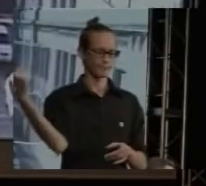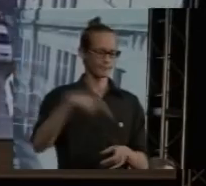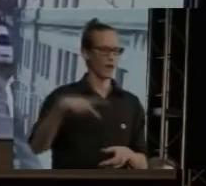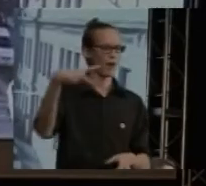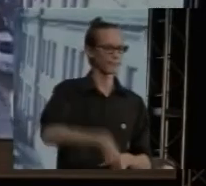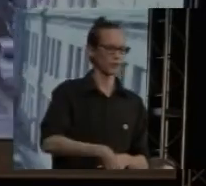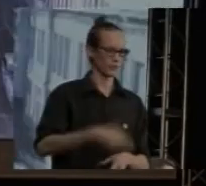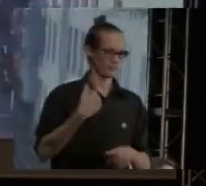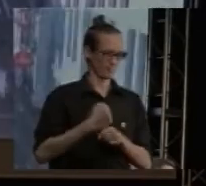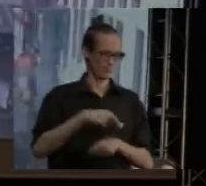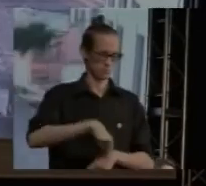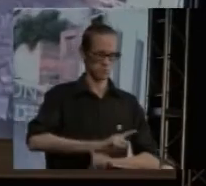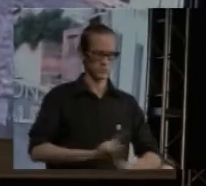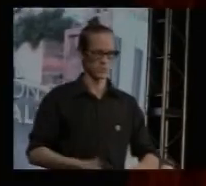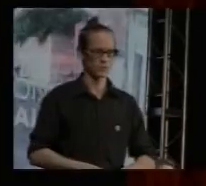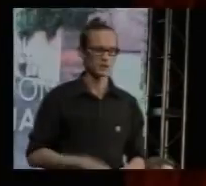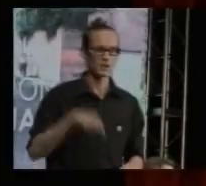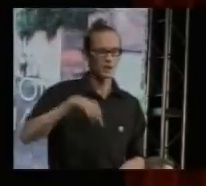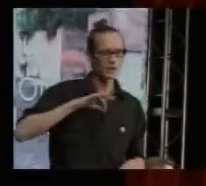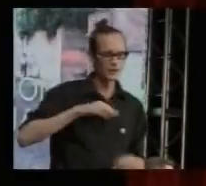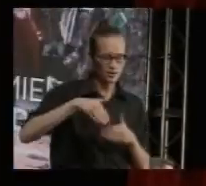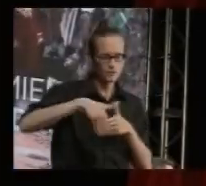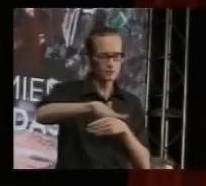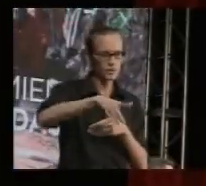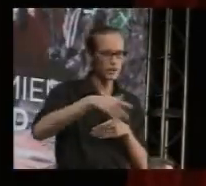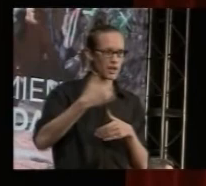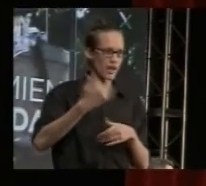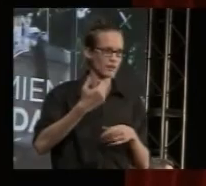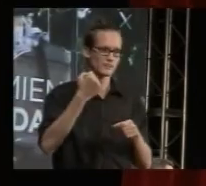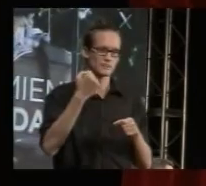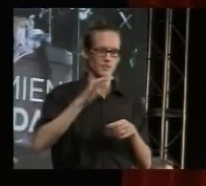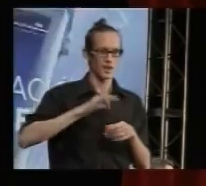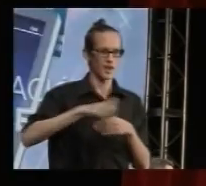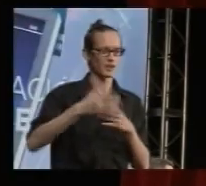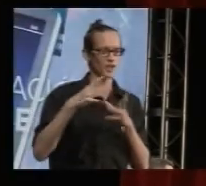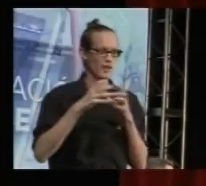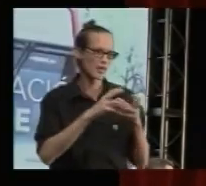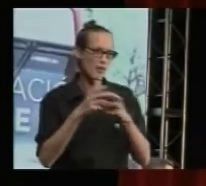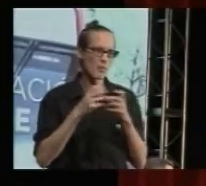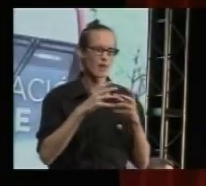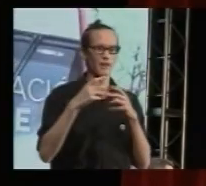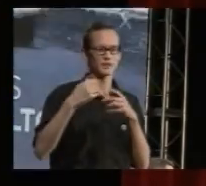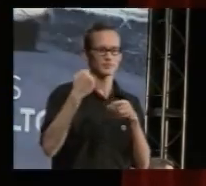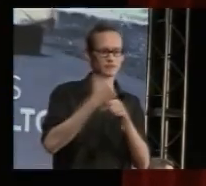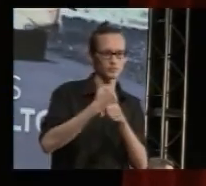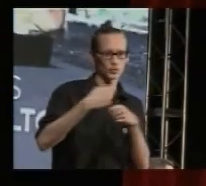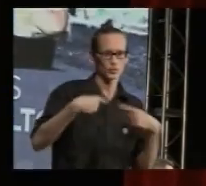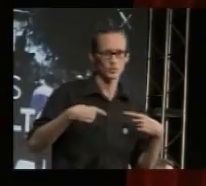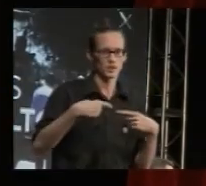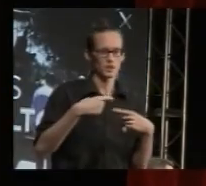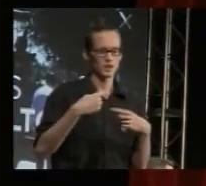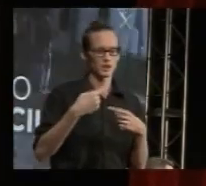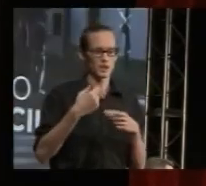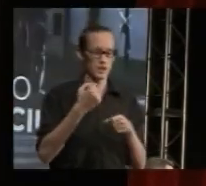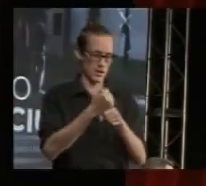año será un año de realizaciones y de debate. Realizaciones no exentas de debate, lo que es muy bueno.